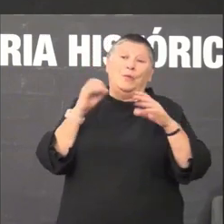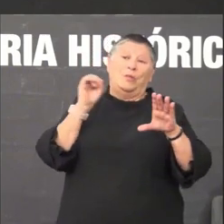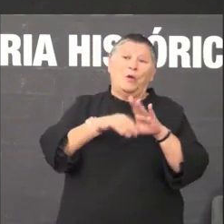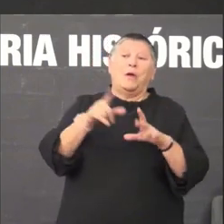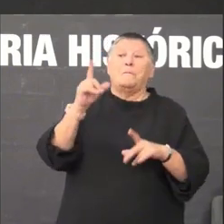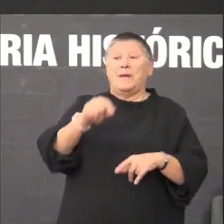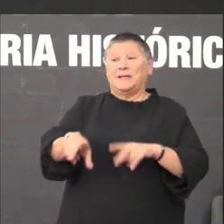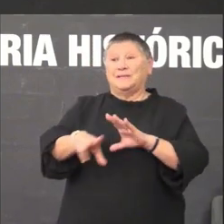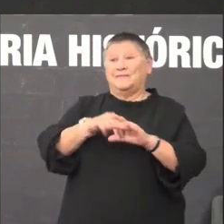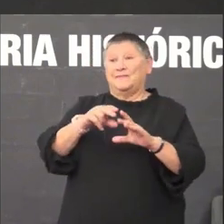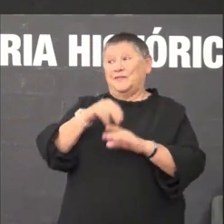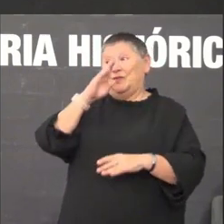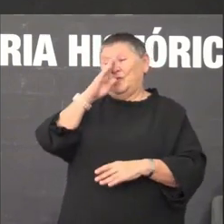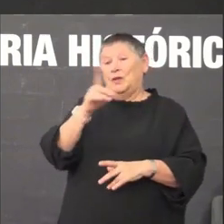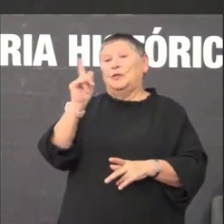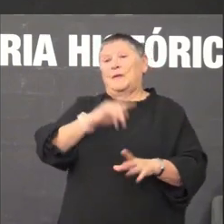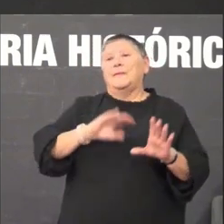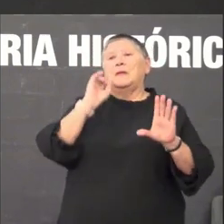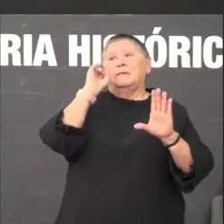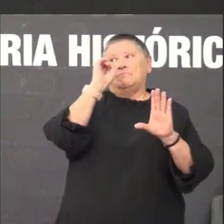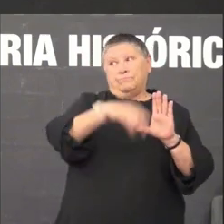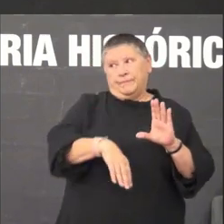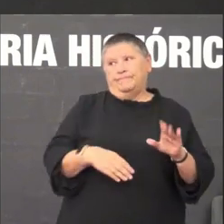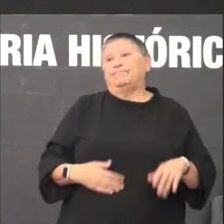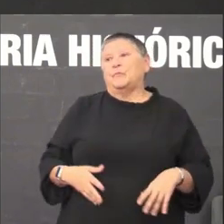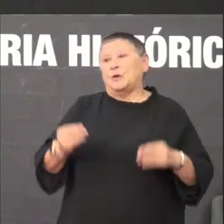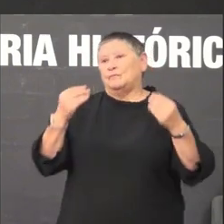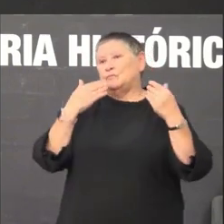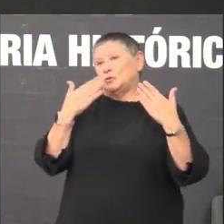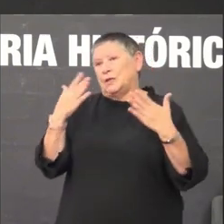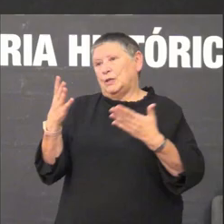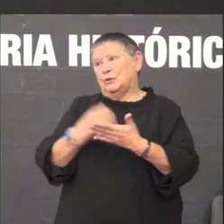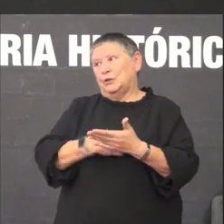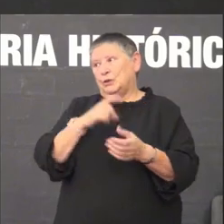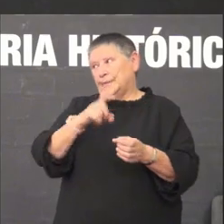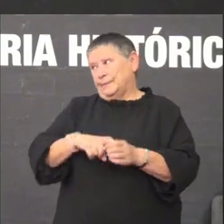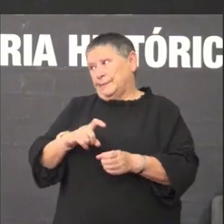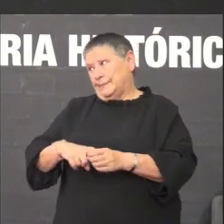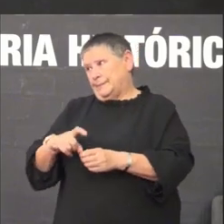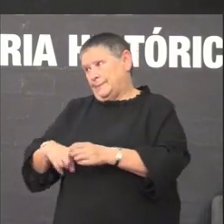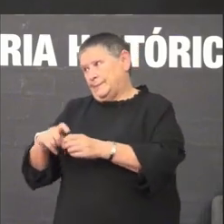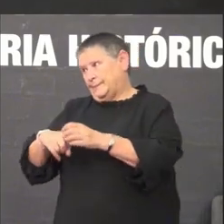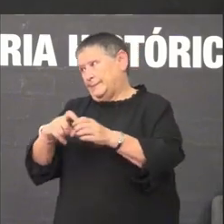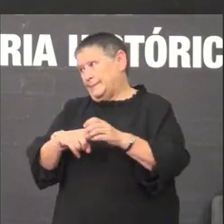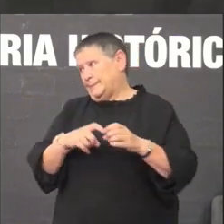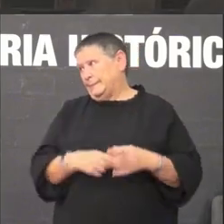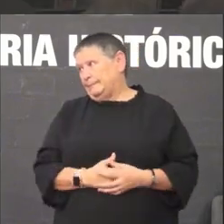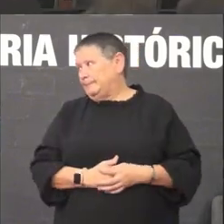conferencias. Moitísimas grazas a todos pola vosa participación. Grazas por participar destas xornadas.